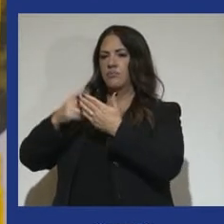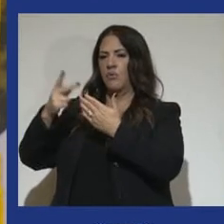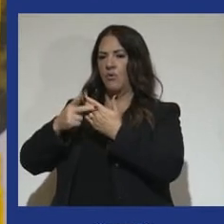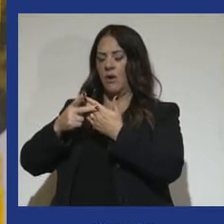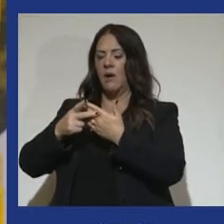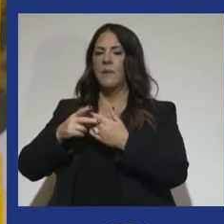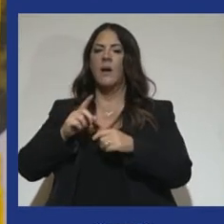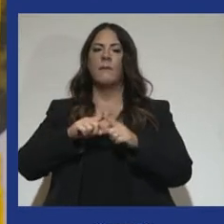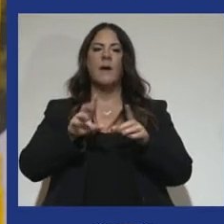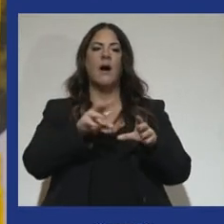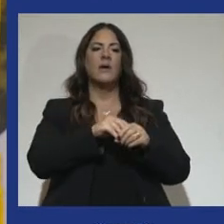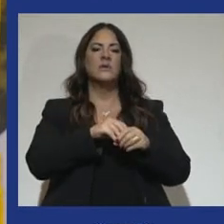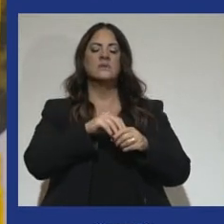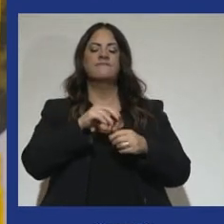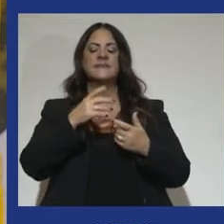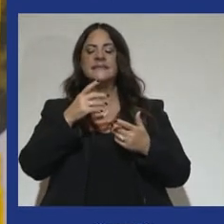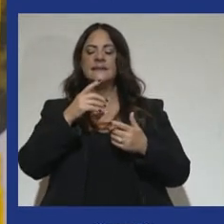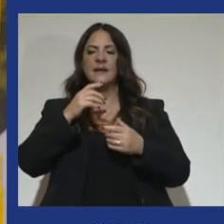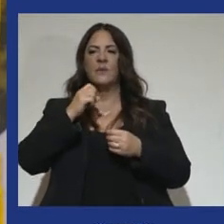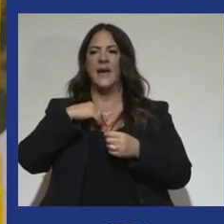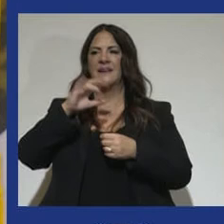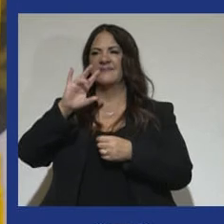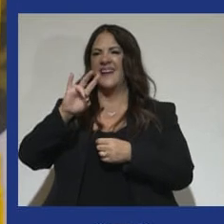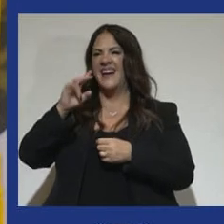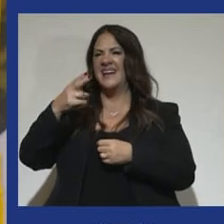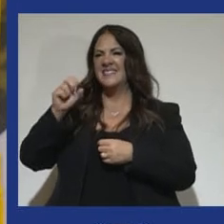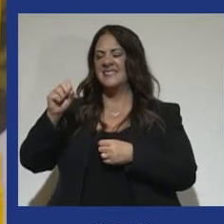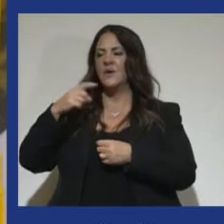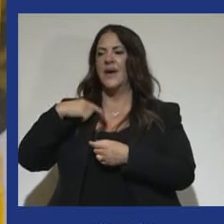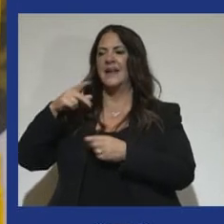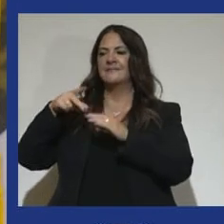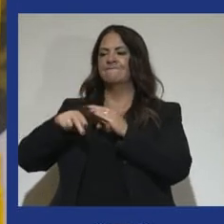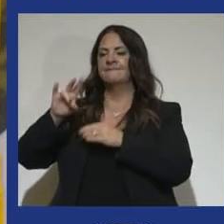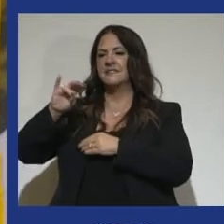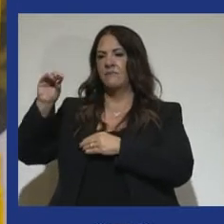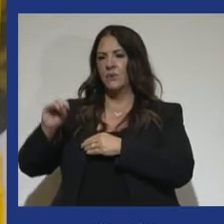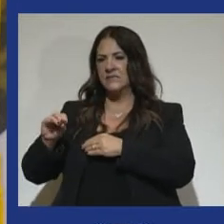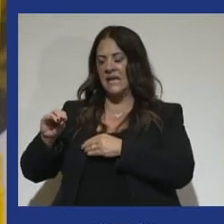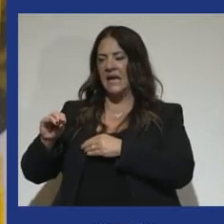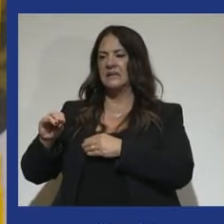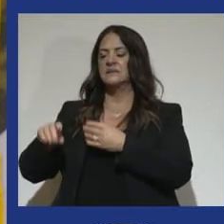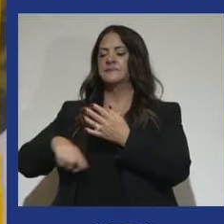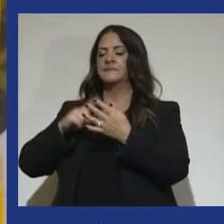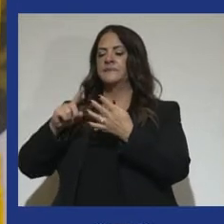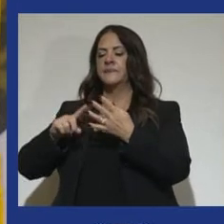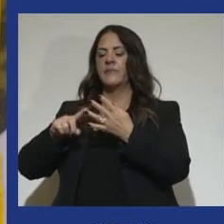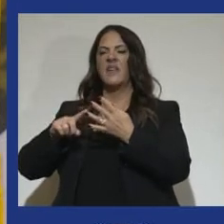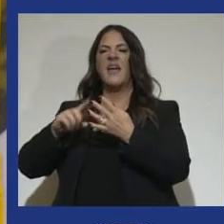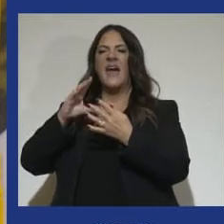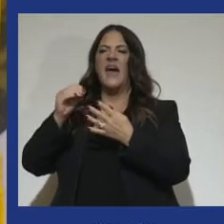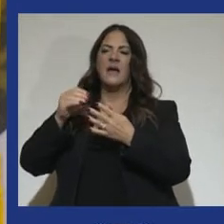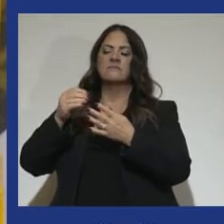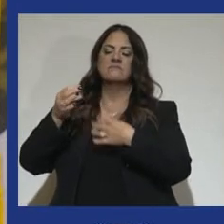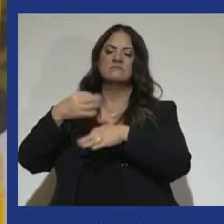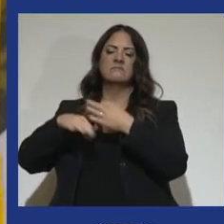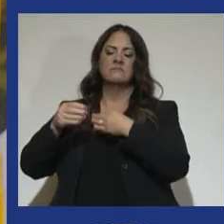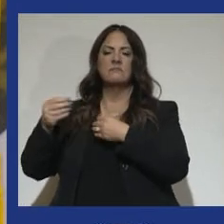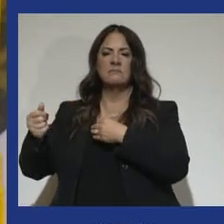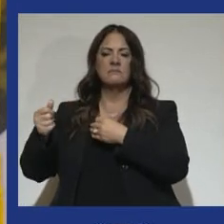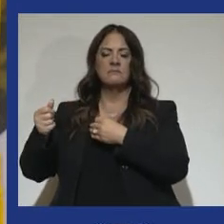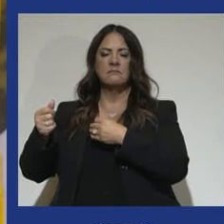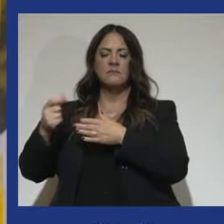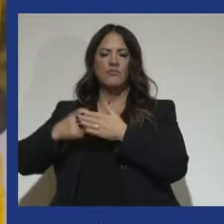salud del estado y también representan una reducción de 7% y también en índices